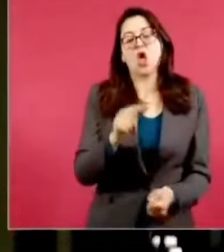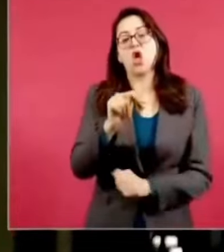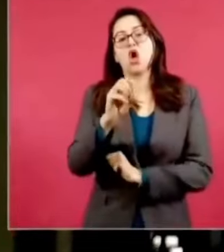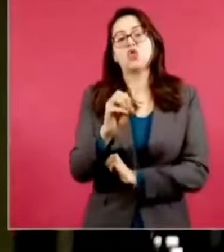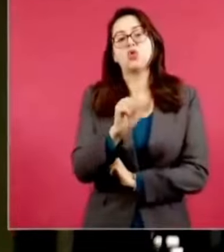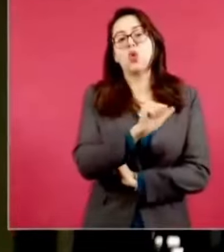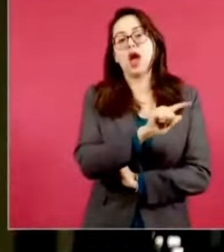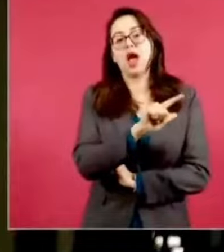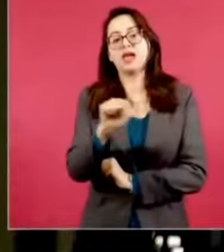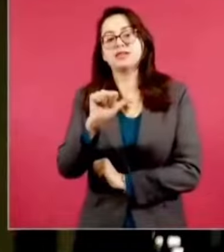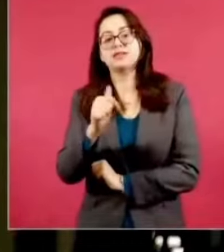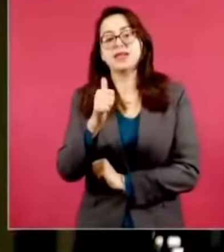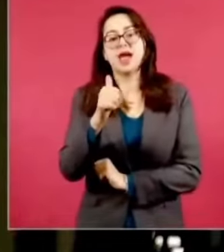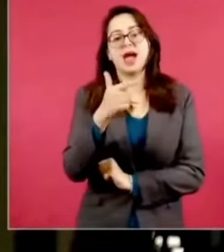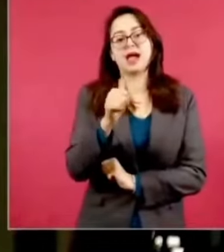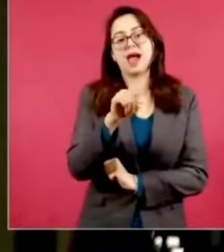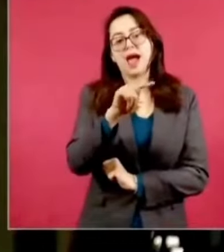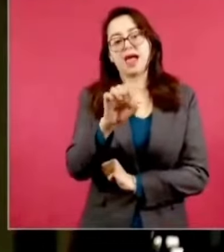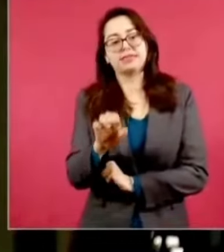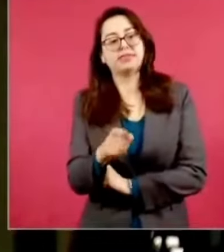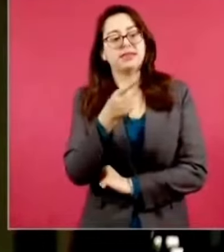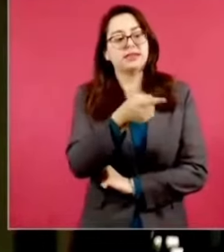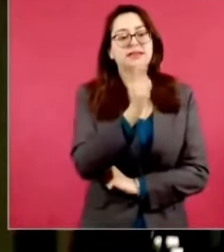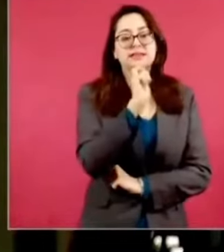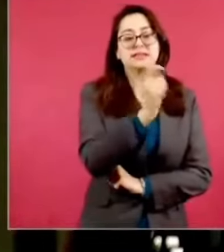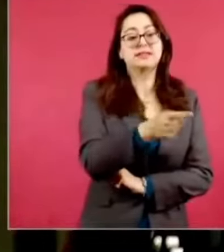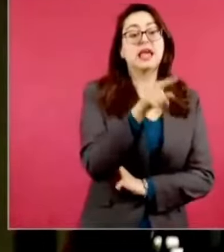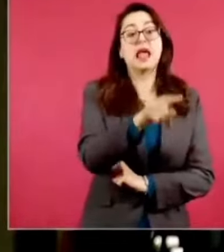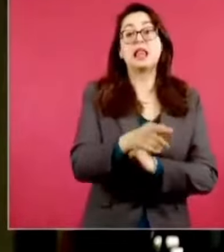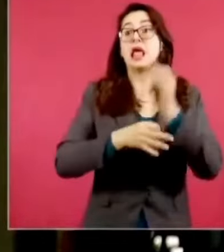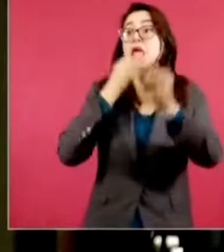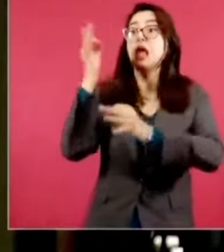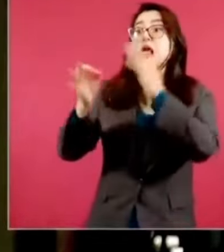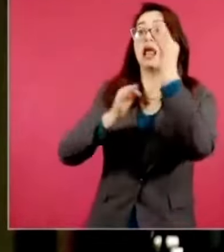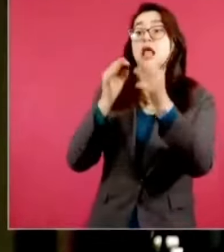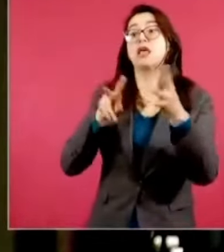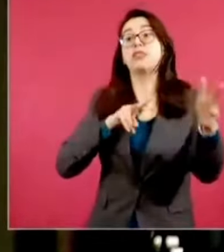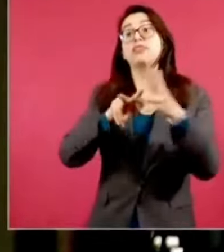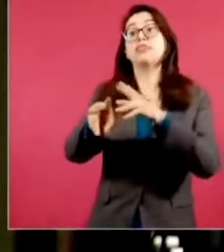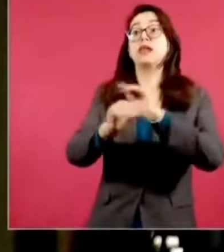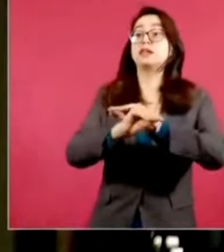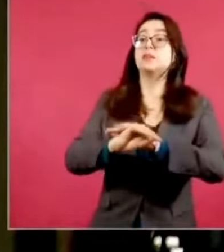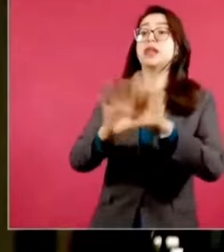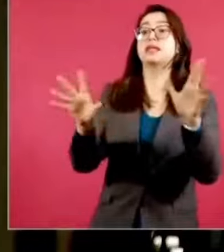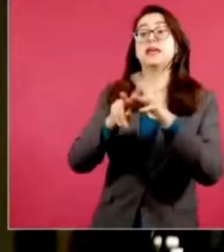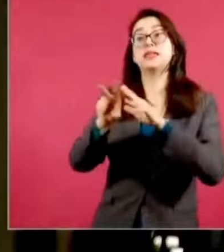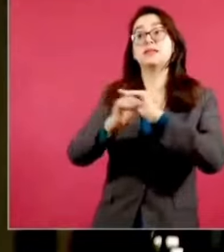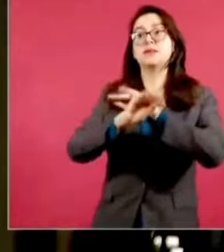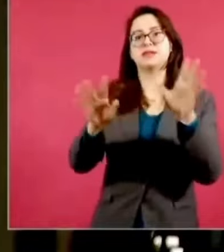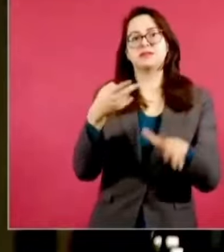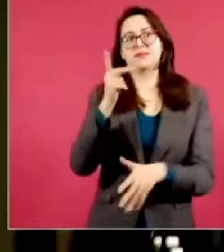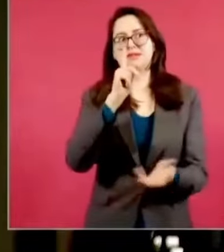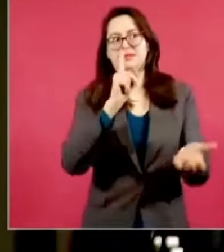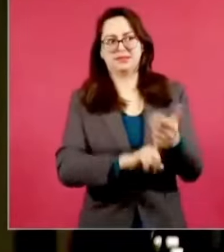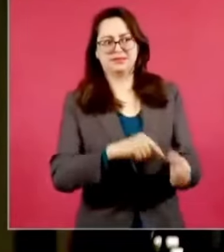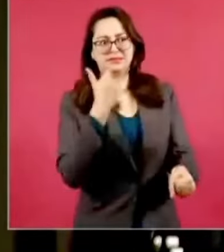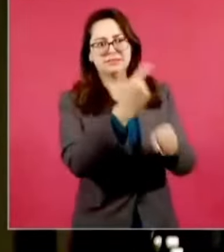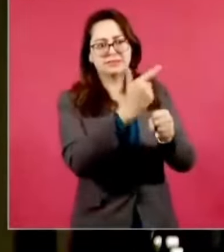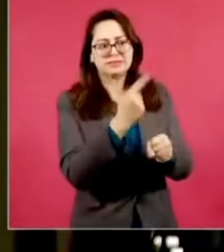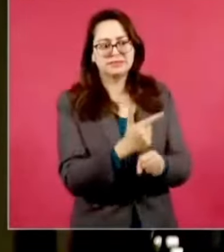como una imagen de transparencia, ¿no? Hablando de vamos a promover una ley. Lo que él proponía en ese momento era que